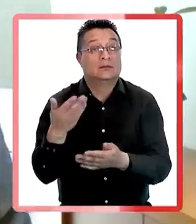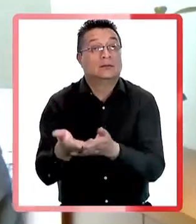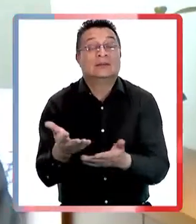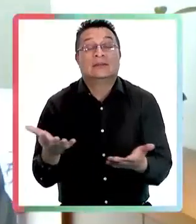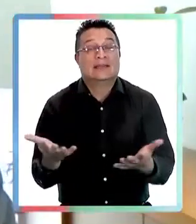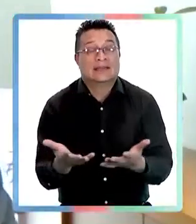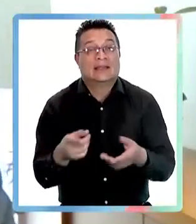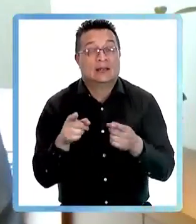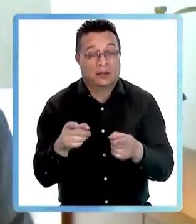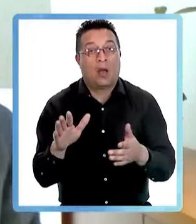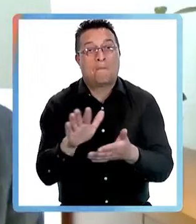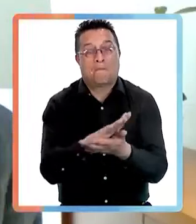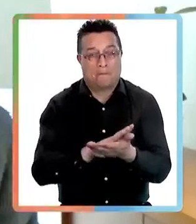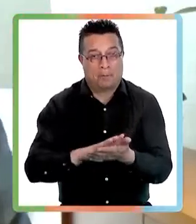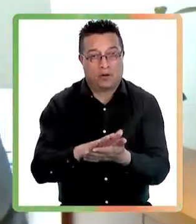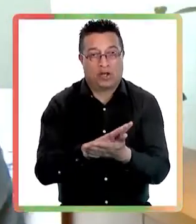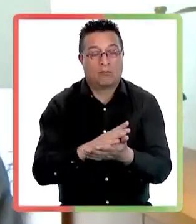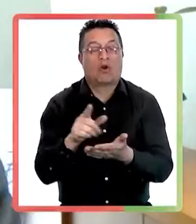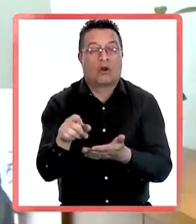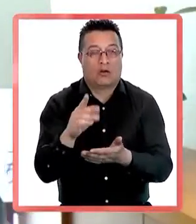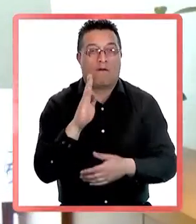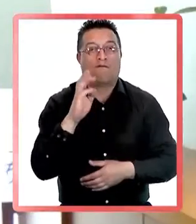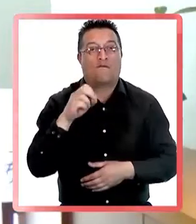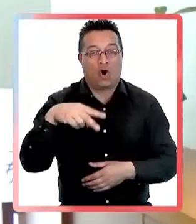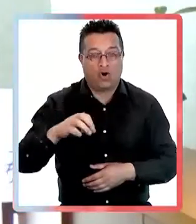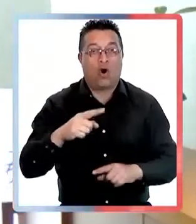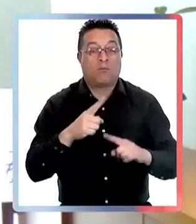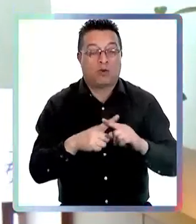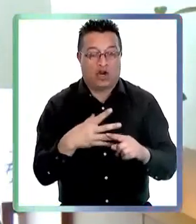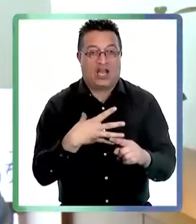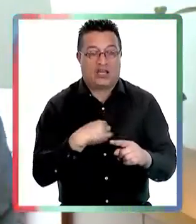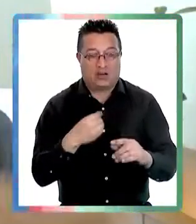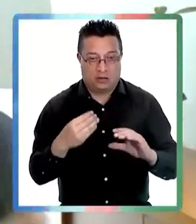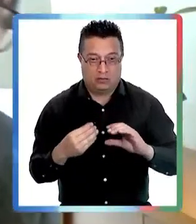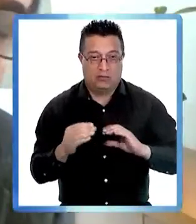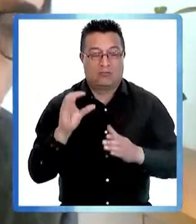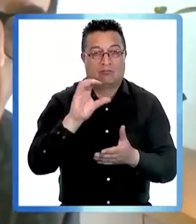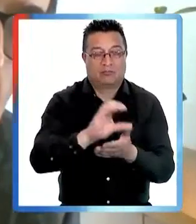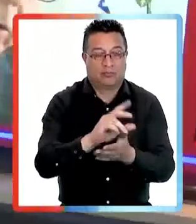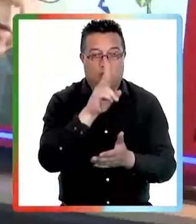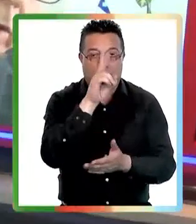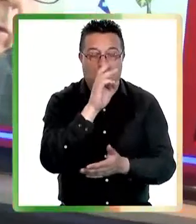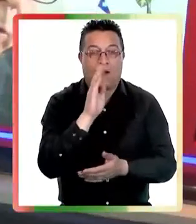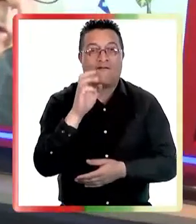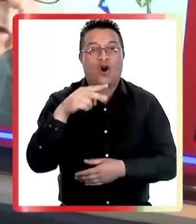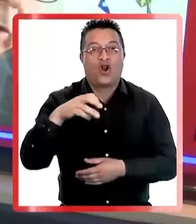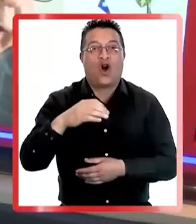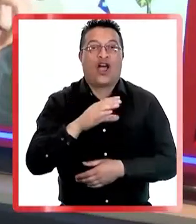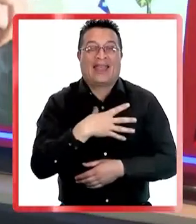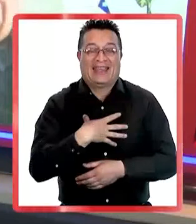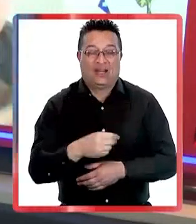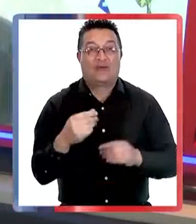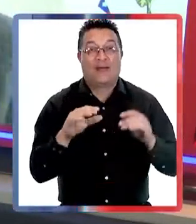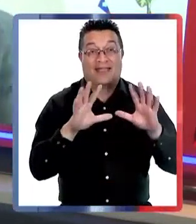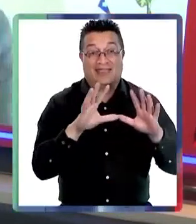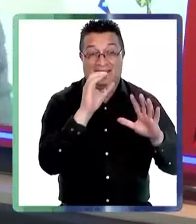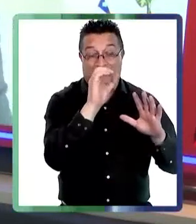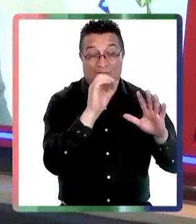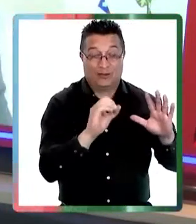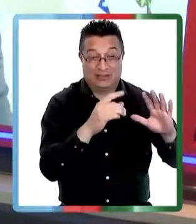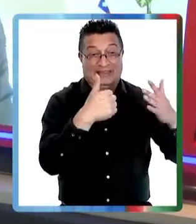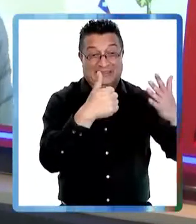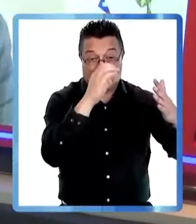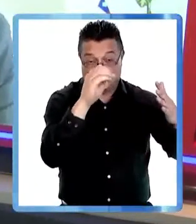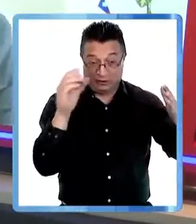componentes? Por ejemplo, se agrega un bono por hijo, que es un espejo del bono por hijo que hay en el 10%, en